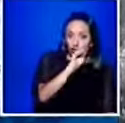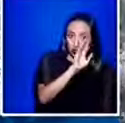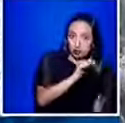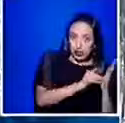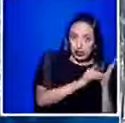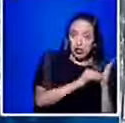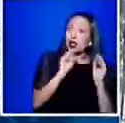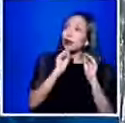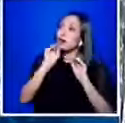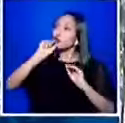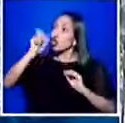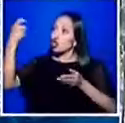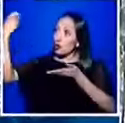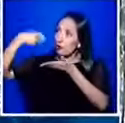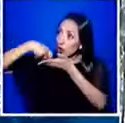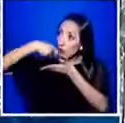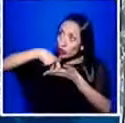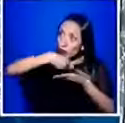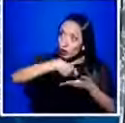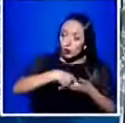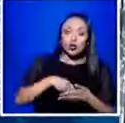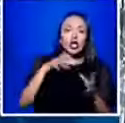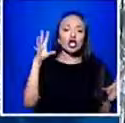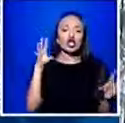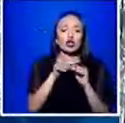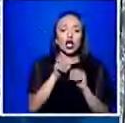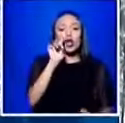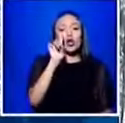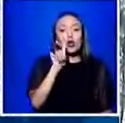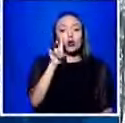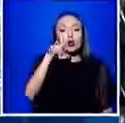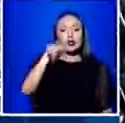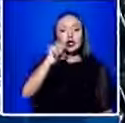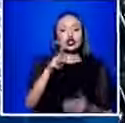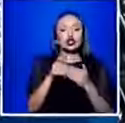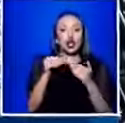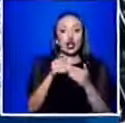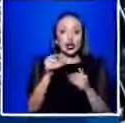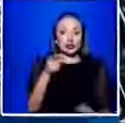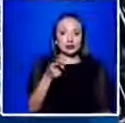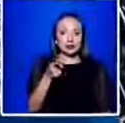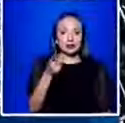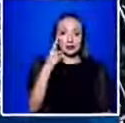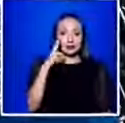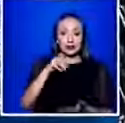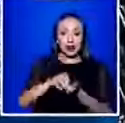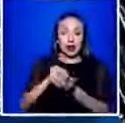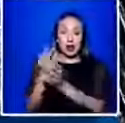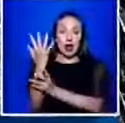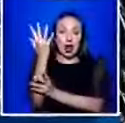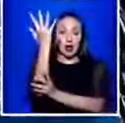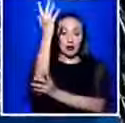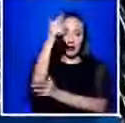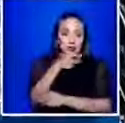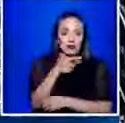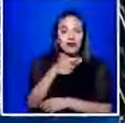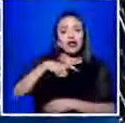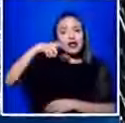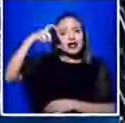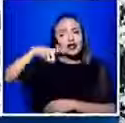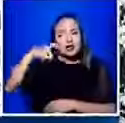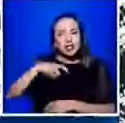sectores permitiría sumar $1,000,000 para la reforestación. Muñoz expresó que se necesita una sociedad madura,